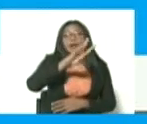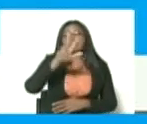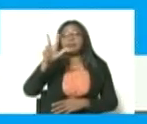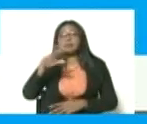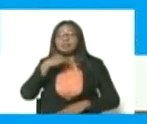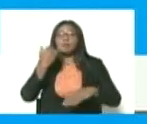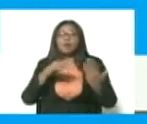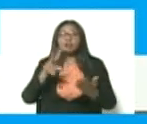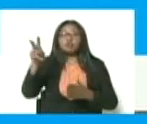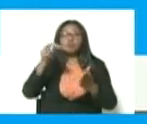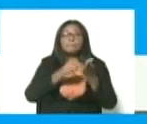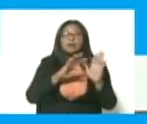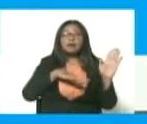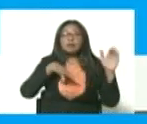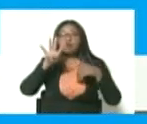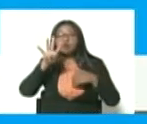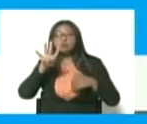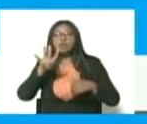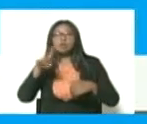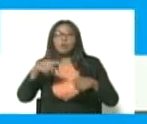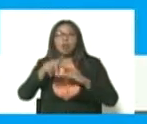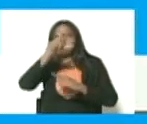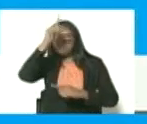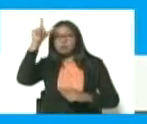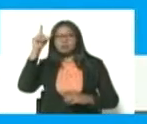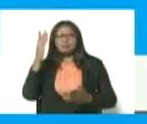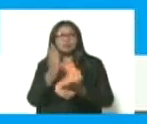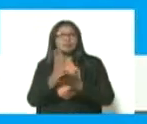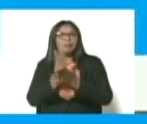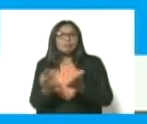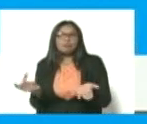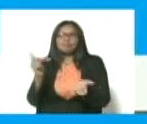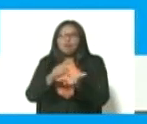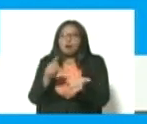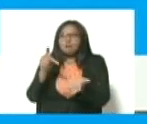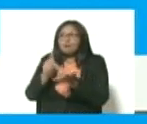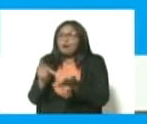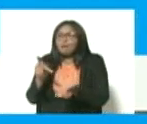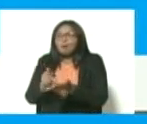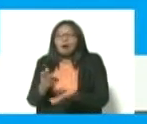en 2014, Leopoldo López siempre aparece.